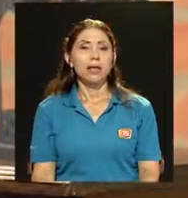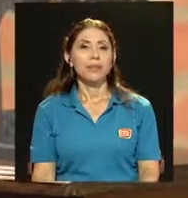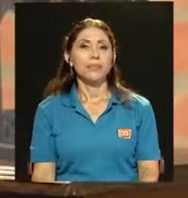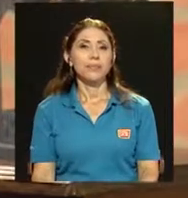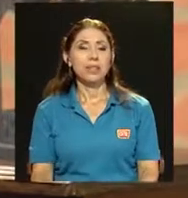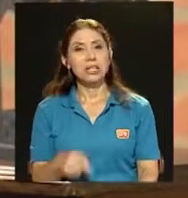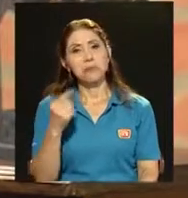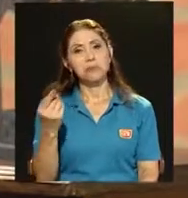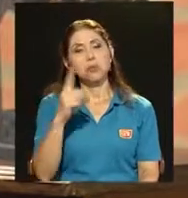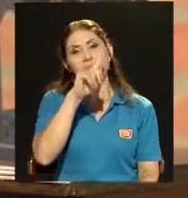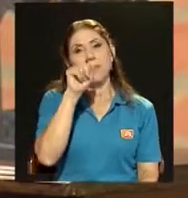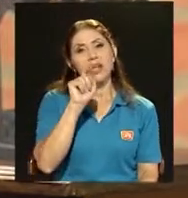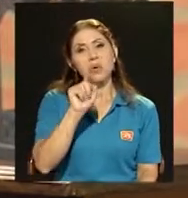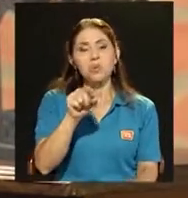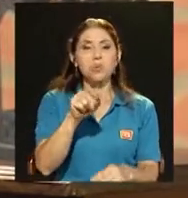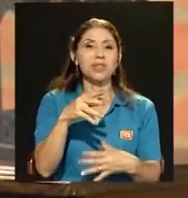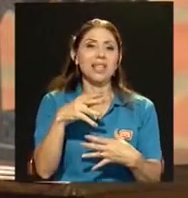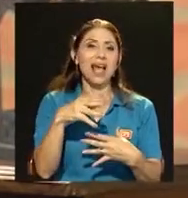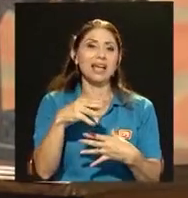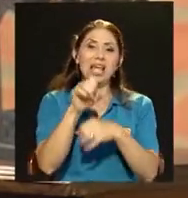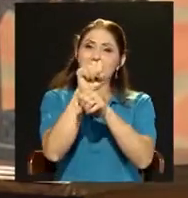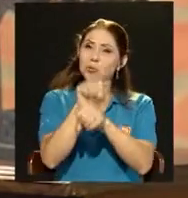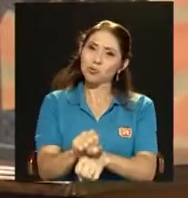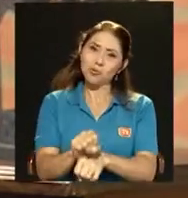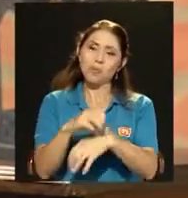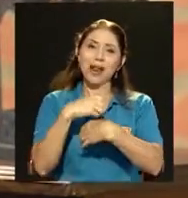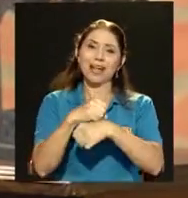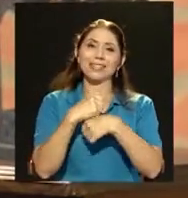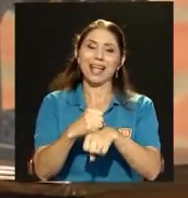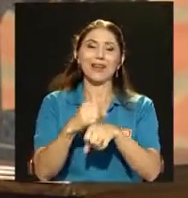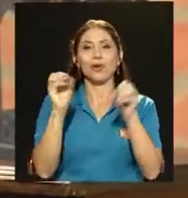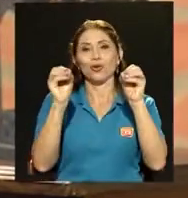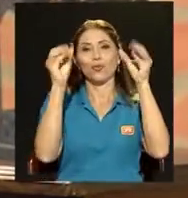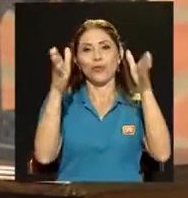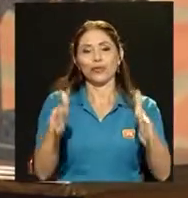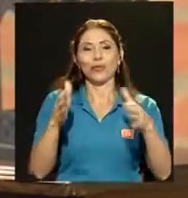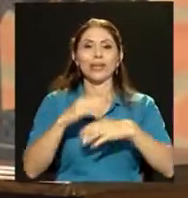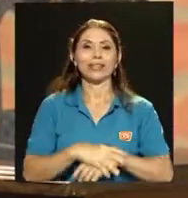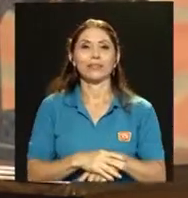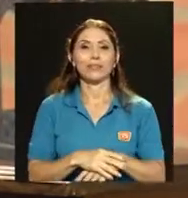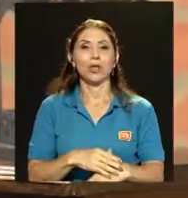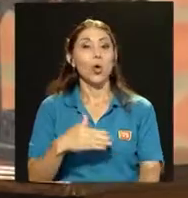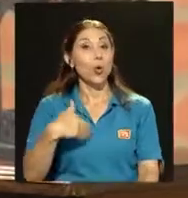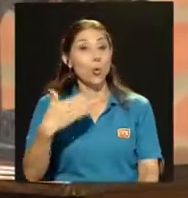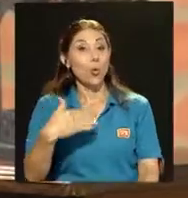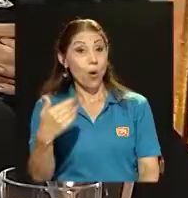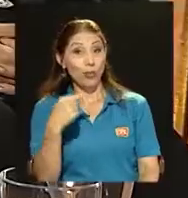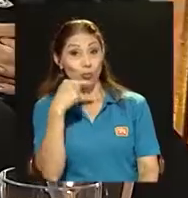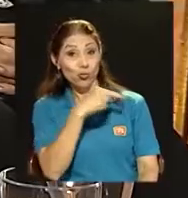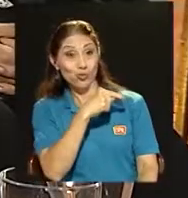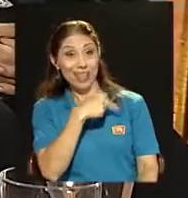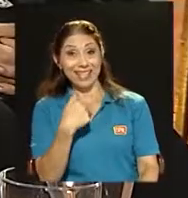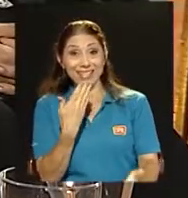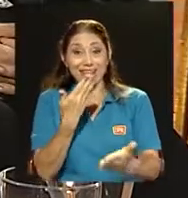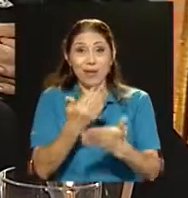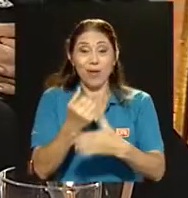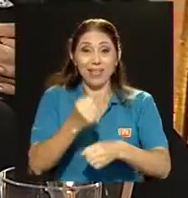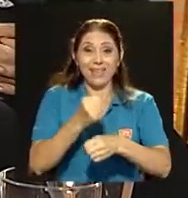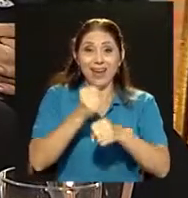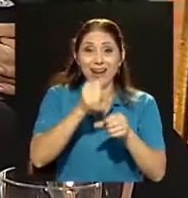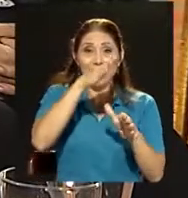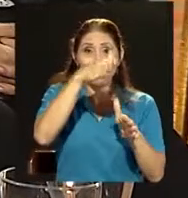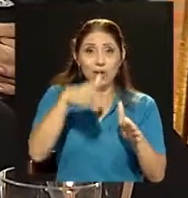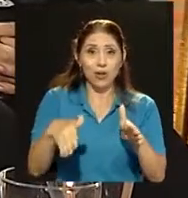de las que los profesores tendemos a hacer. Cuando usted llegó a la Contraloría, ¿recuerda usted qué